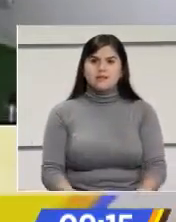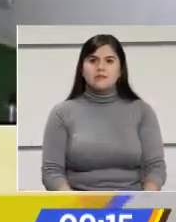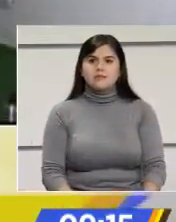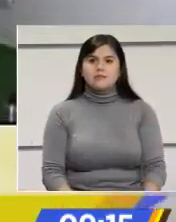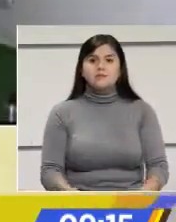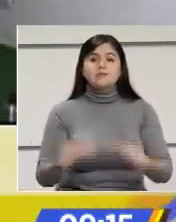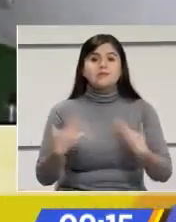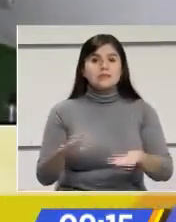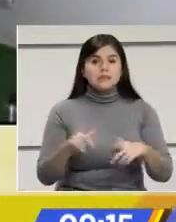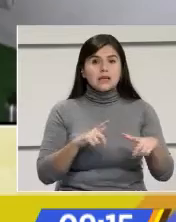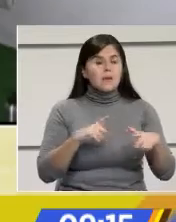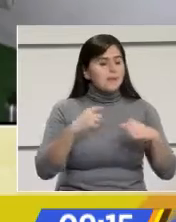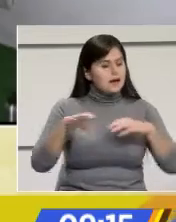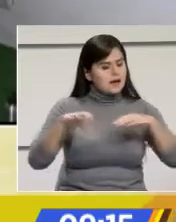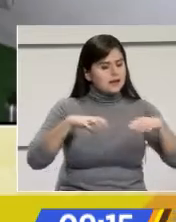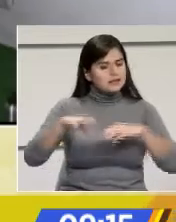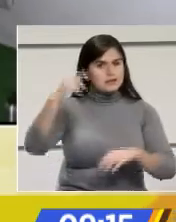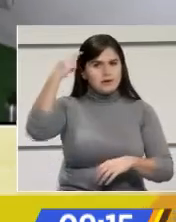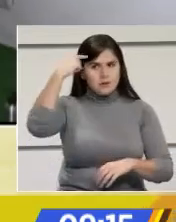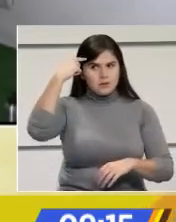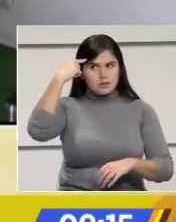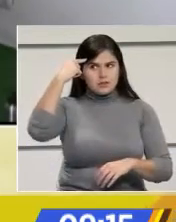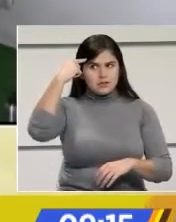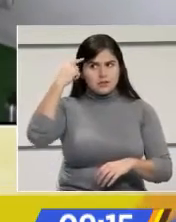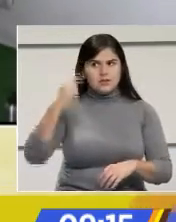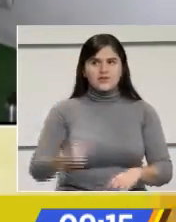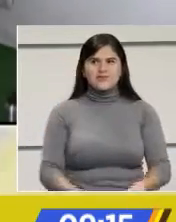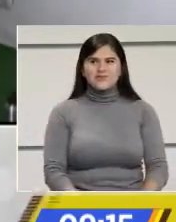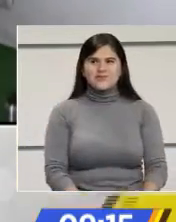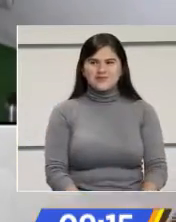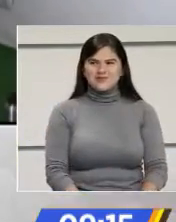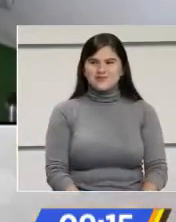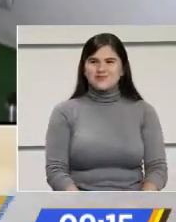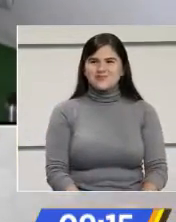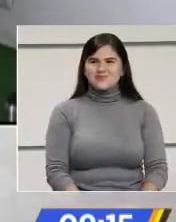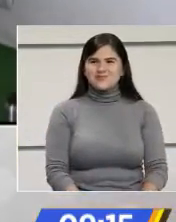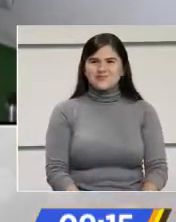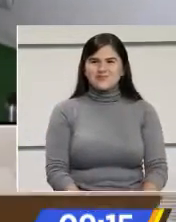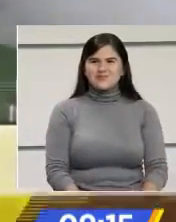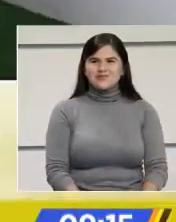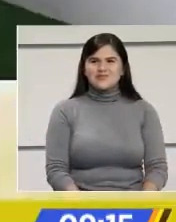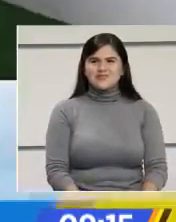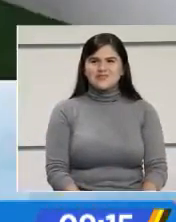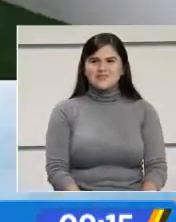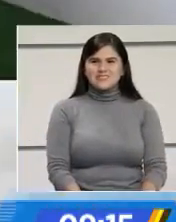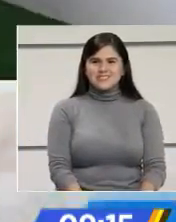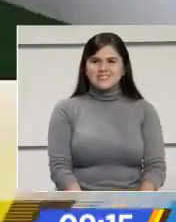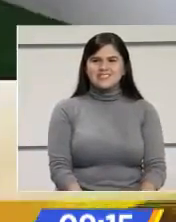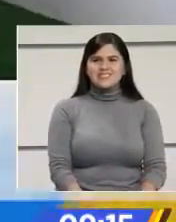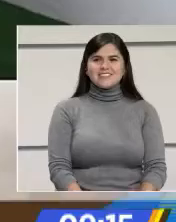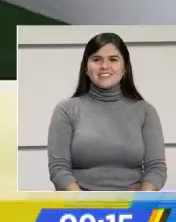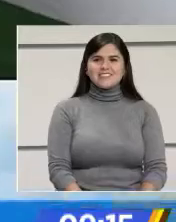ya activamos nuestro cerebro. Eso hasta el cerebro y todo. Yo ya lo descoordiné, María.